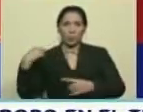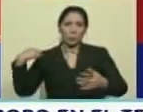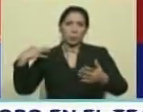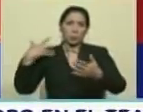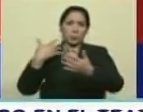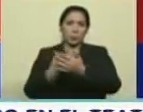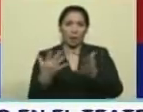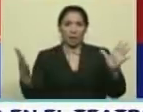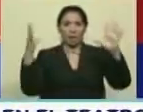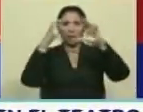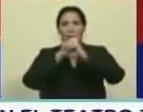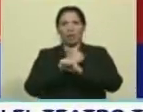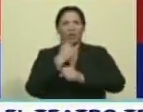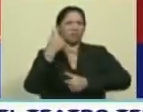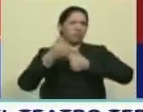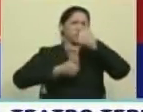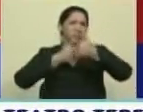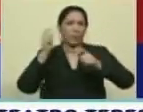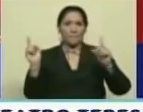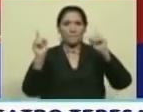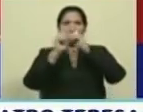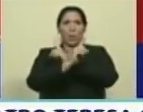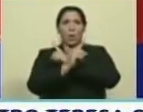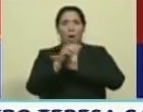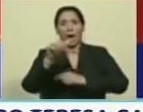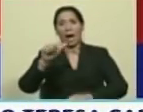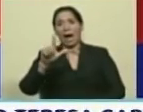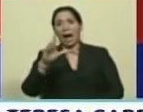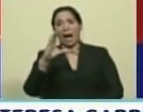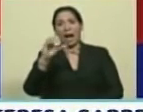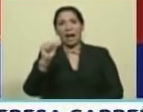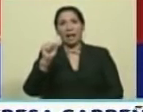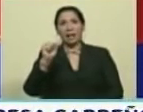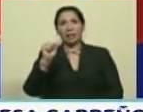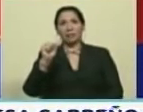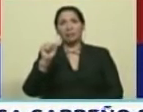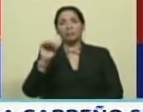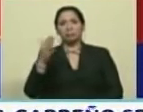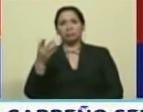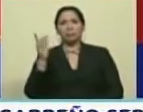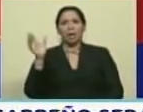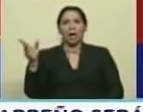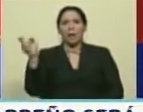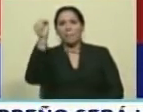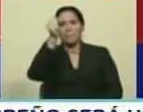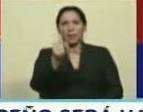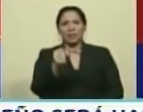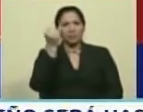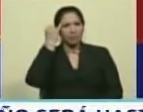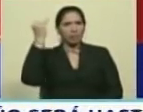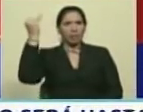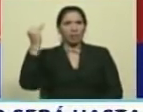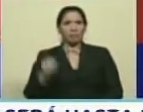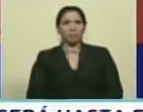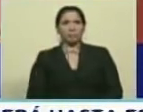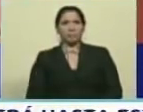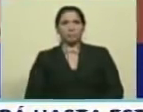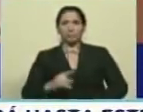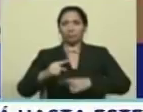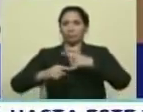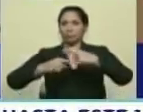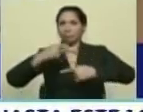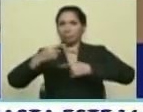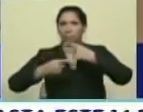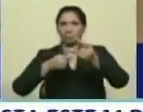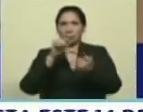qué alternativa poner al proyecto imperial del ALCA, aparece la luz del ALBA y con ella la idea. Transcurría en Isla Margarita